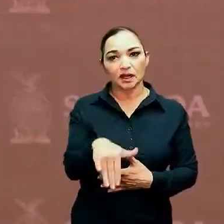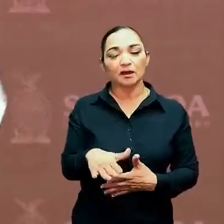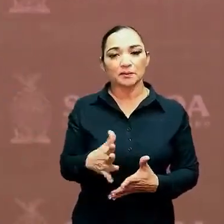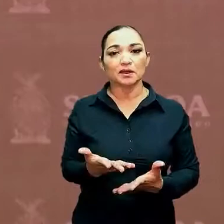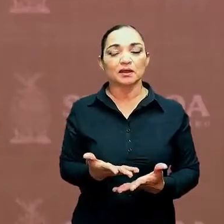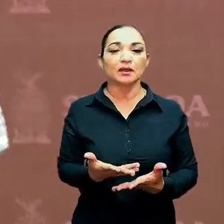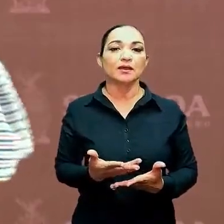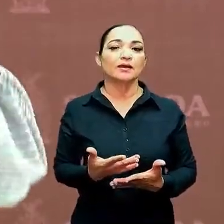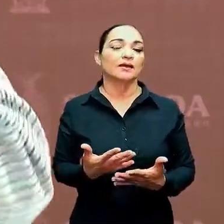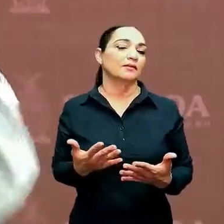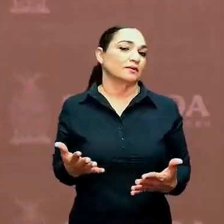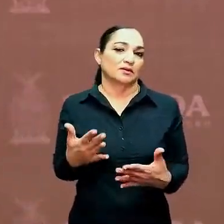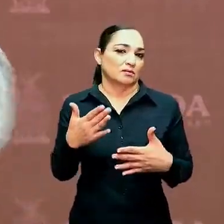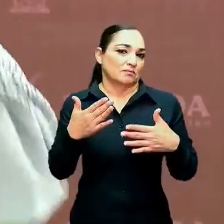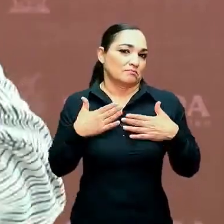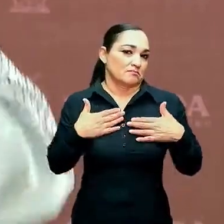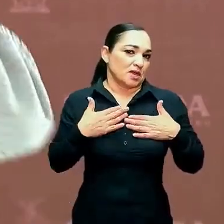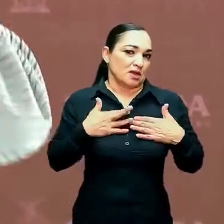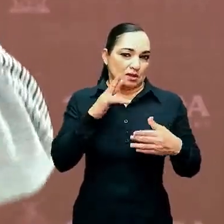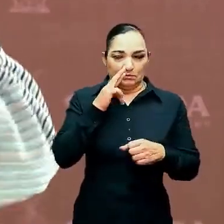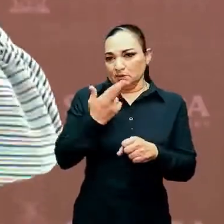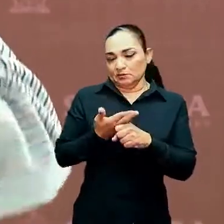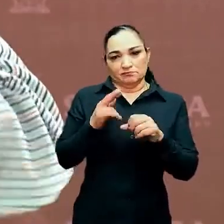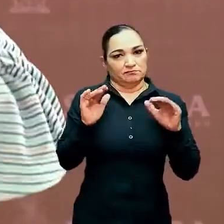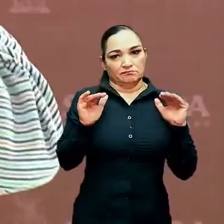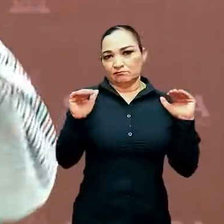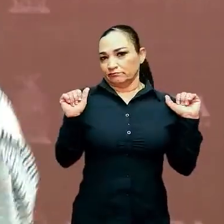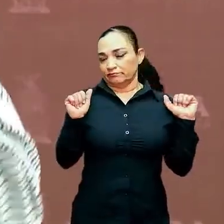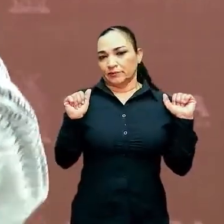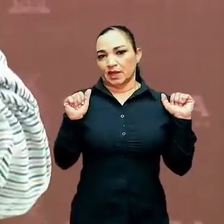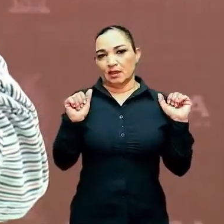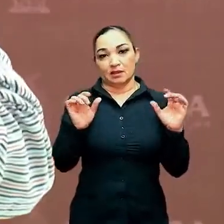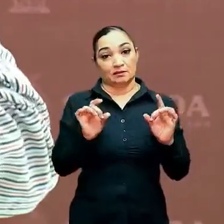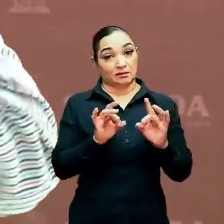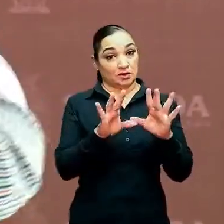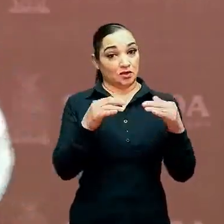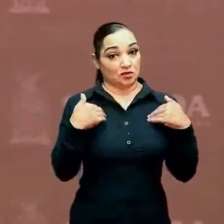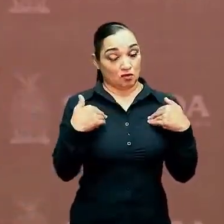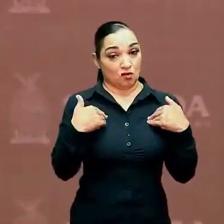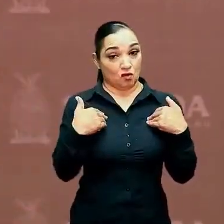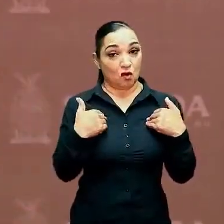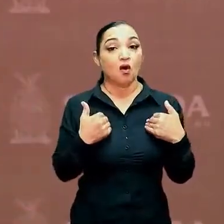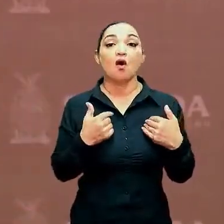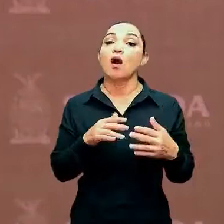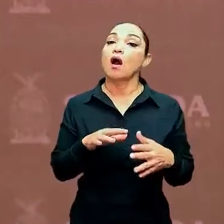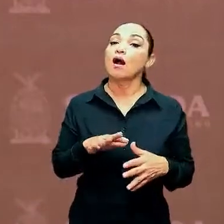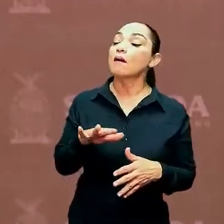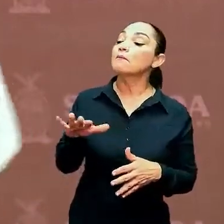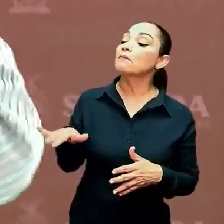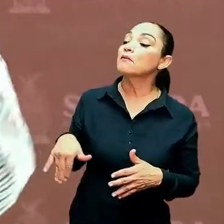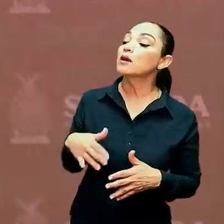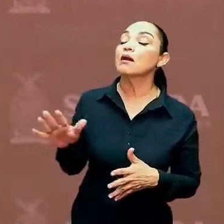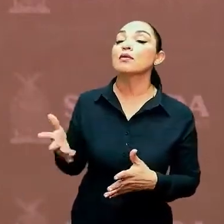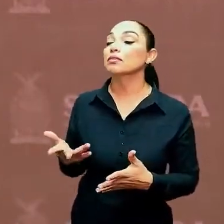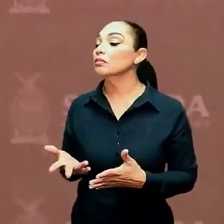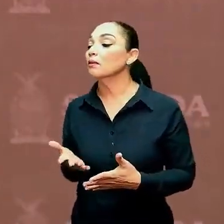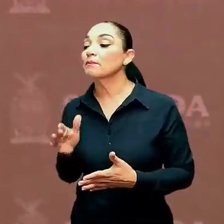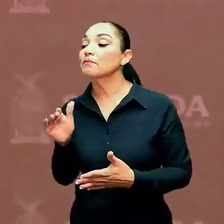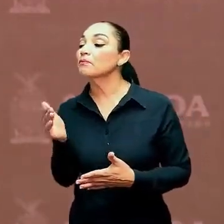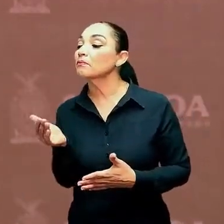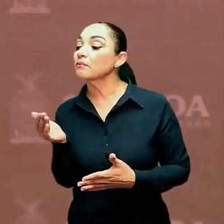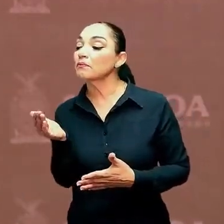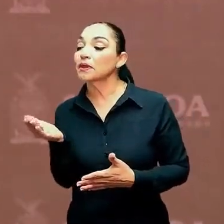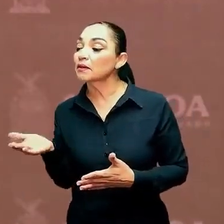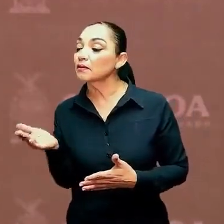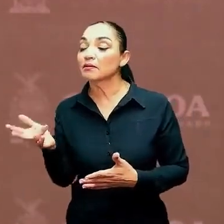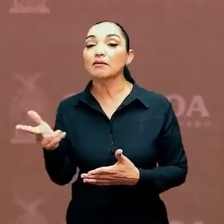de eso no me hago responsable. Si me llegan a encontrar a mí, que ando metiendo las manos o pidiéndole a alguien que no vaya a hacer